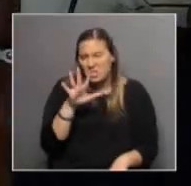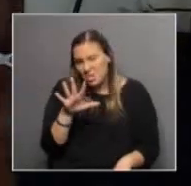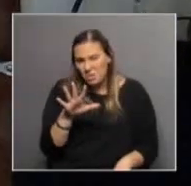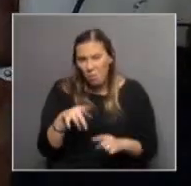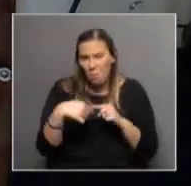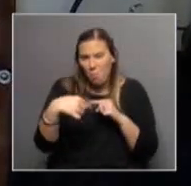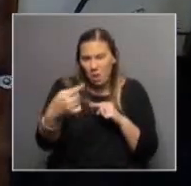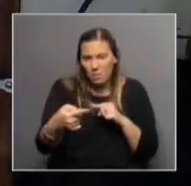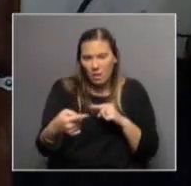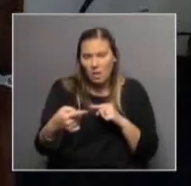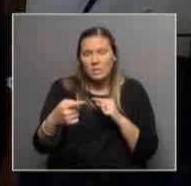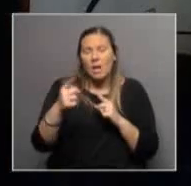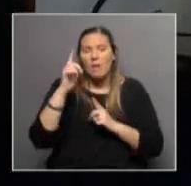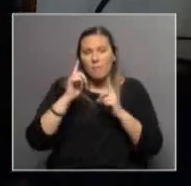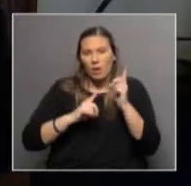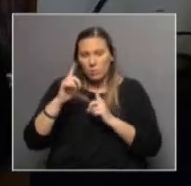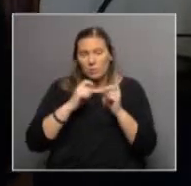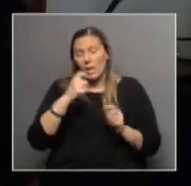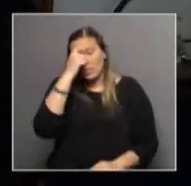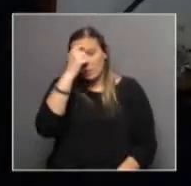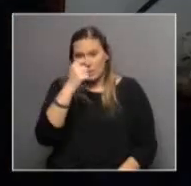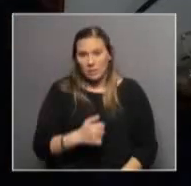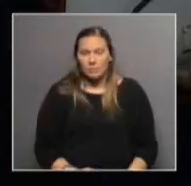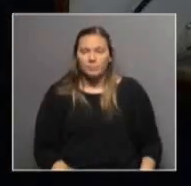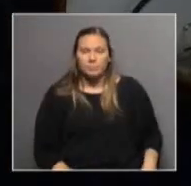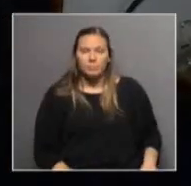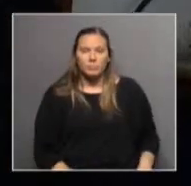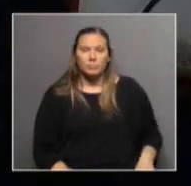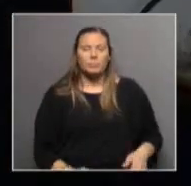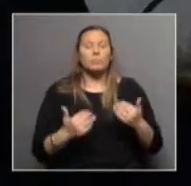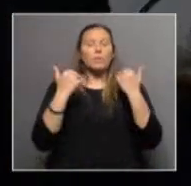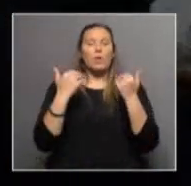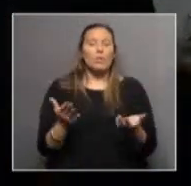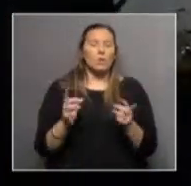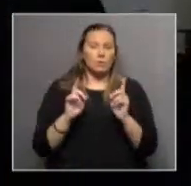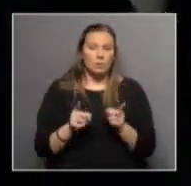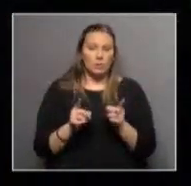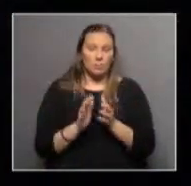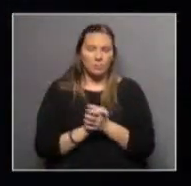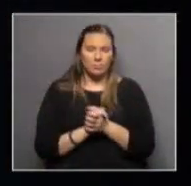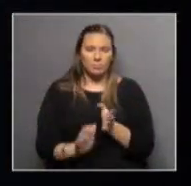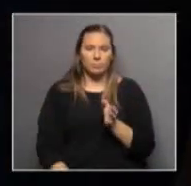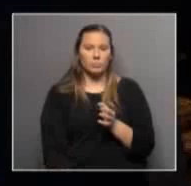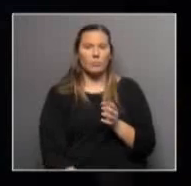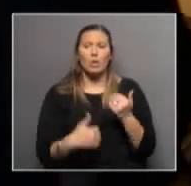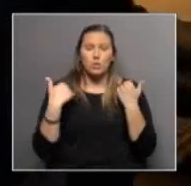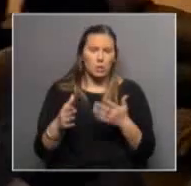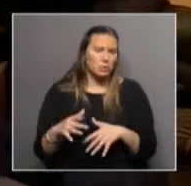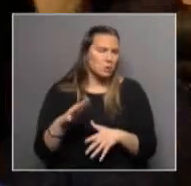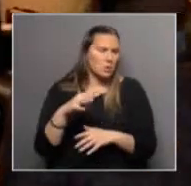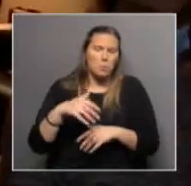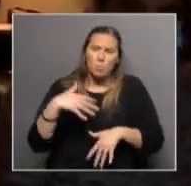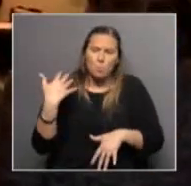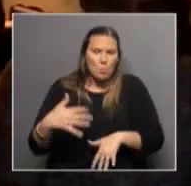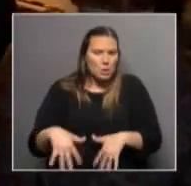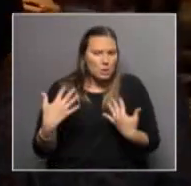Cuatro o cinco, ponele cinco. Cuatro o cinco cuadras para el norte de la Facultad de Ciencias. Y las donaciones también, vení por acá, Rosa. Vienen de todos lados.